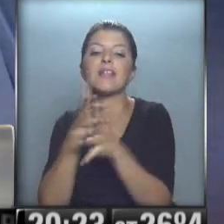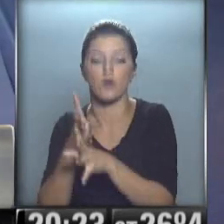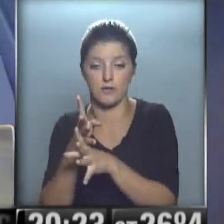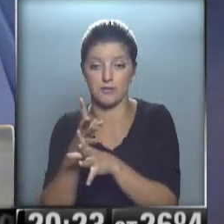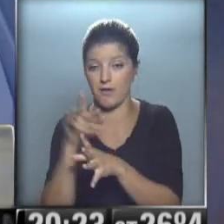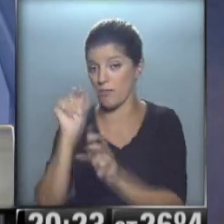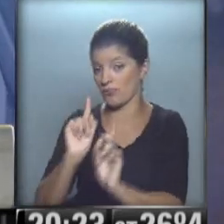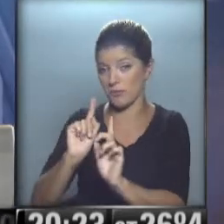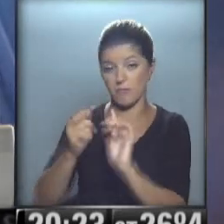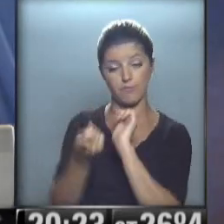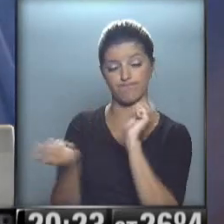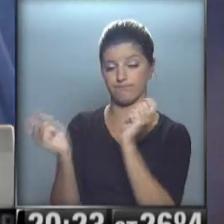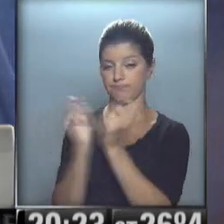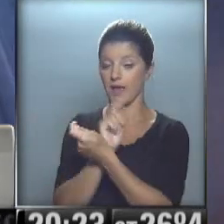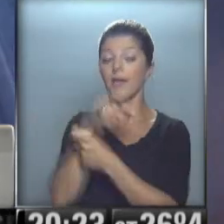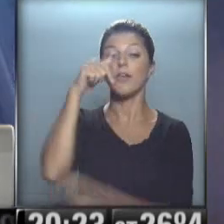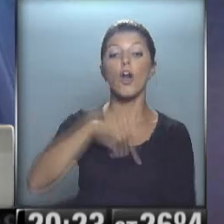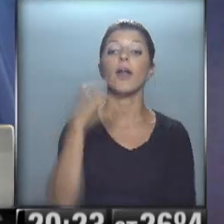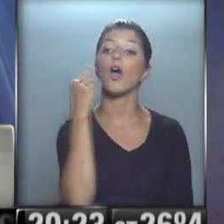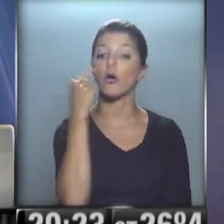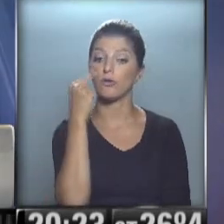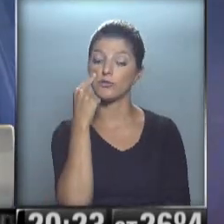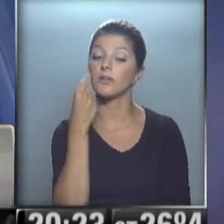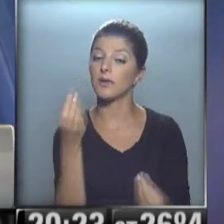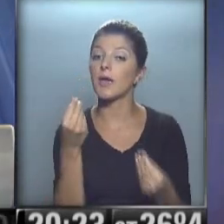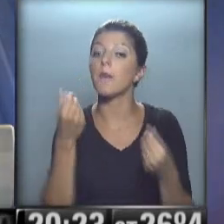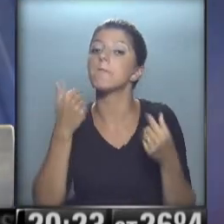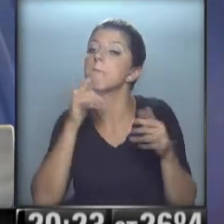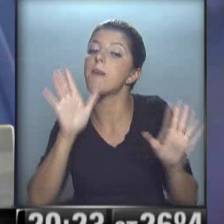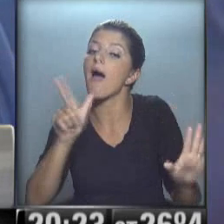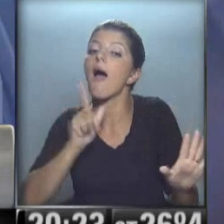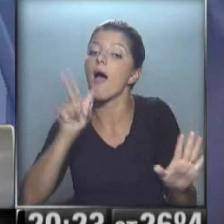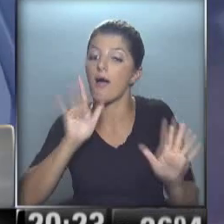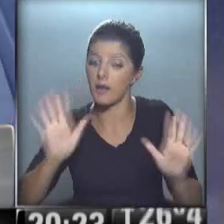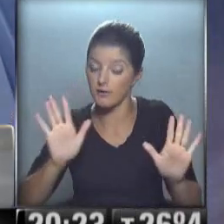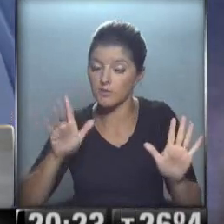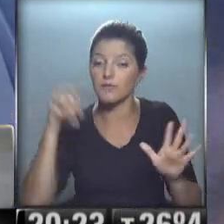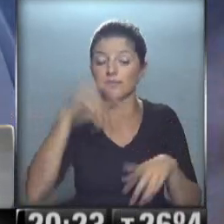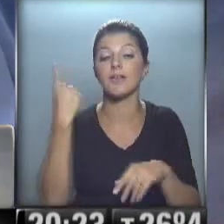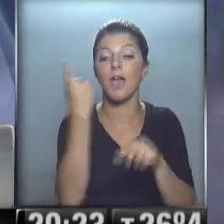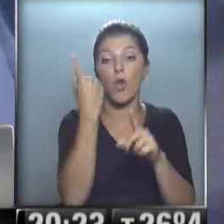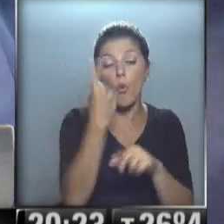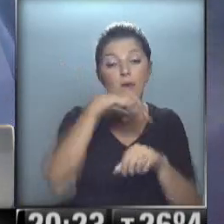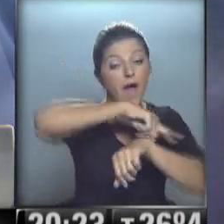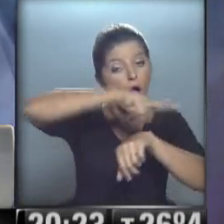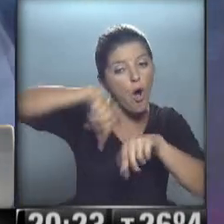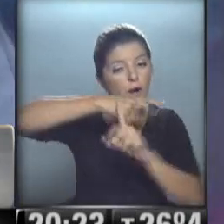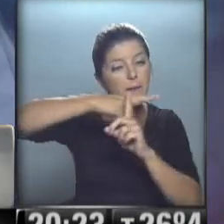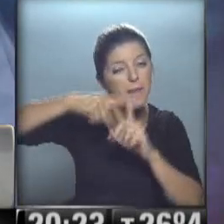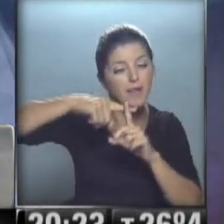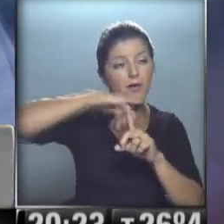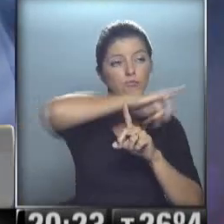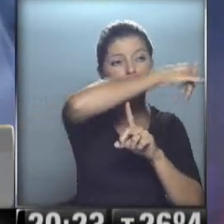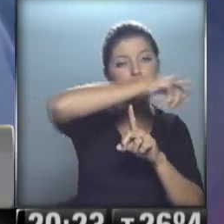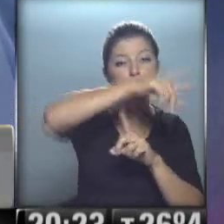se está desechando y ahora se conoció, sí, que aparentemente habría volado una hora y pico sin comunicación, ni